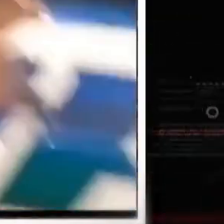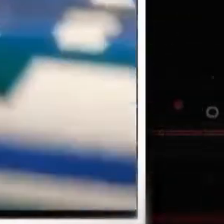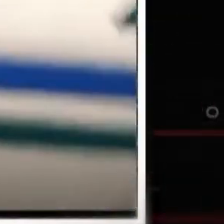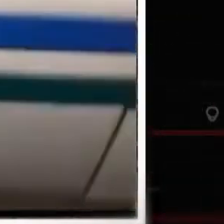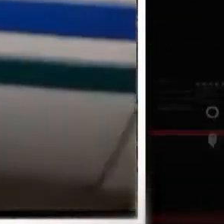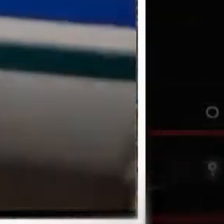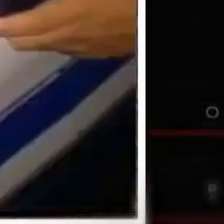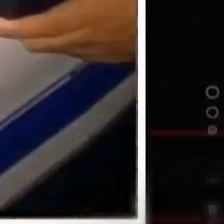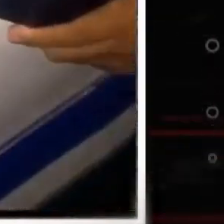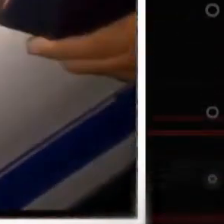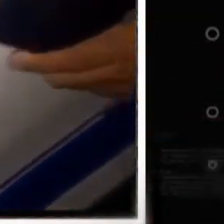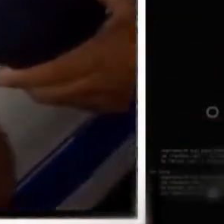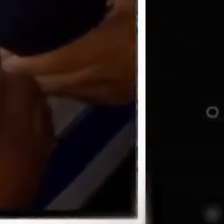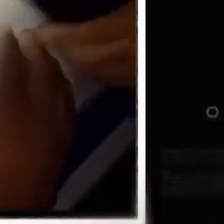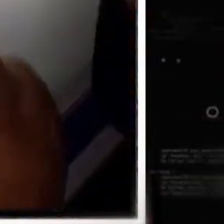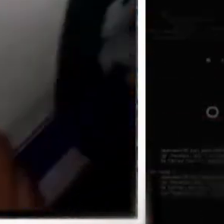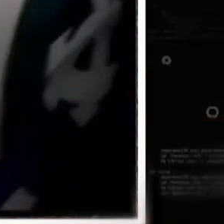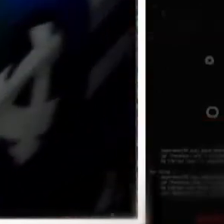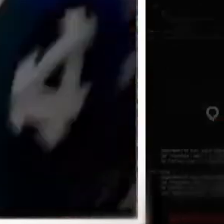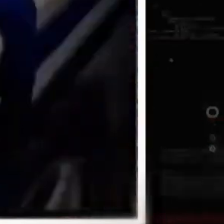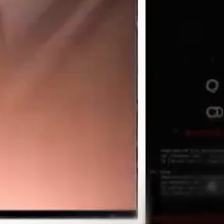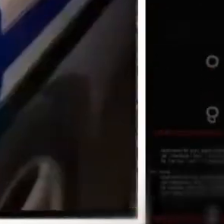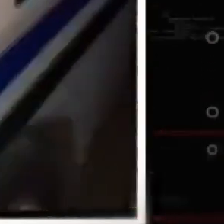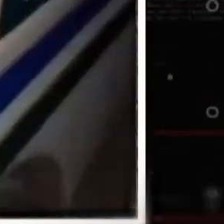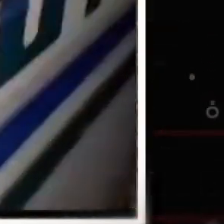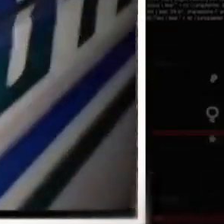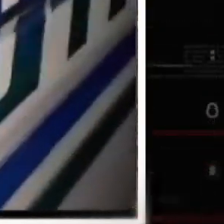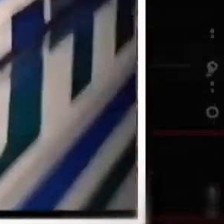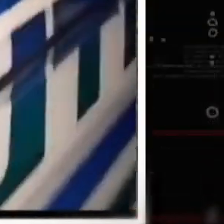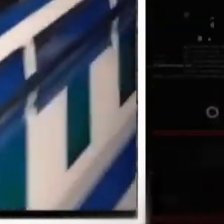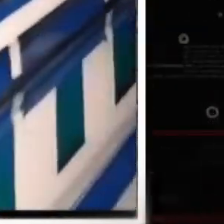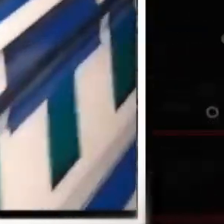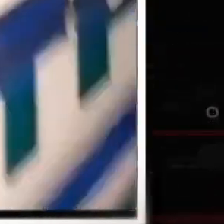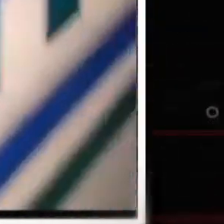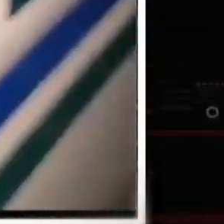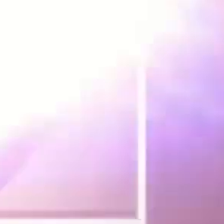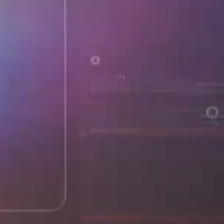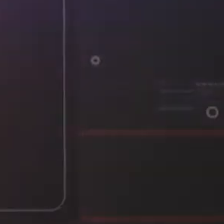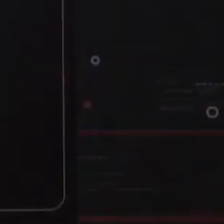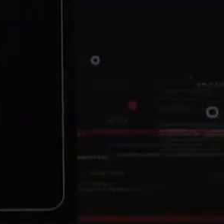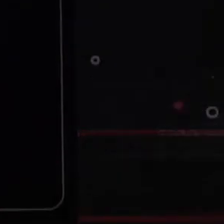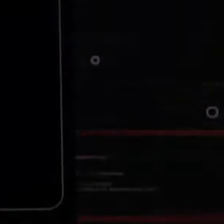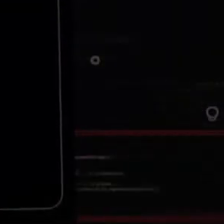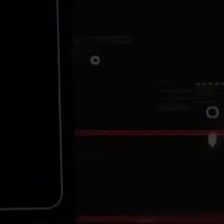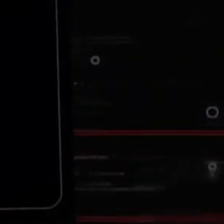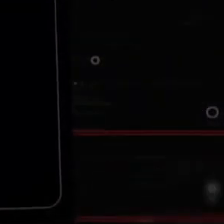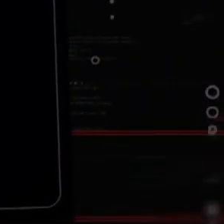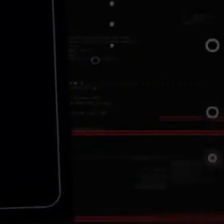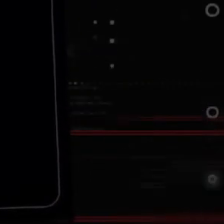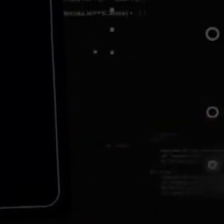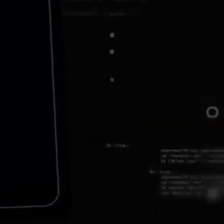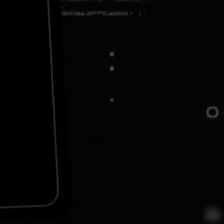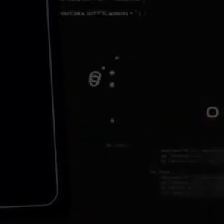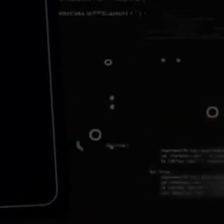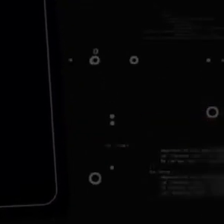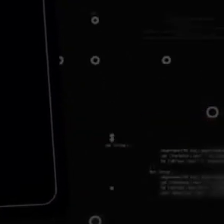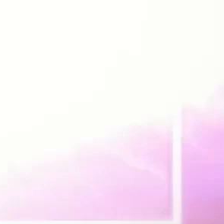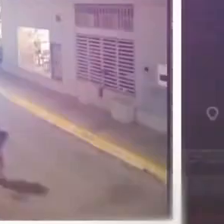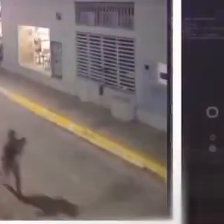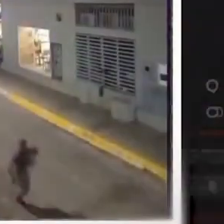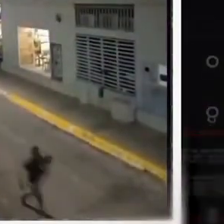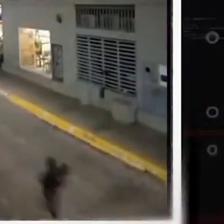que supuestamente se escuchan detonaciones de armas en el centro de Villahermosa mientras varias personas buscan